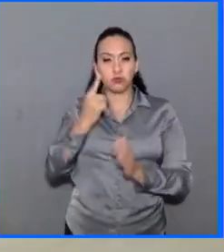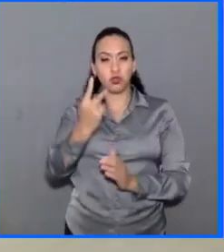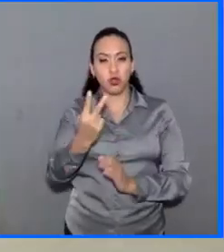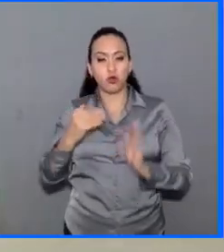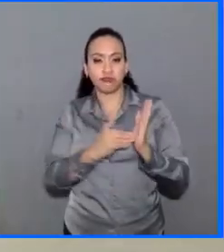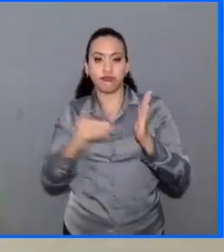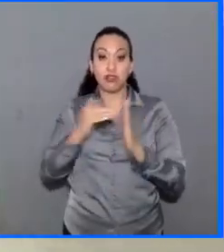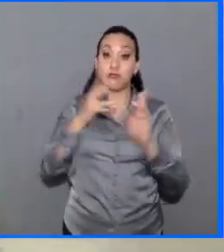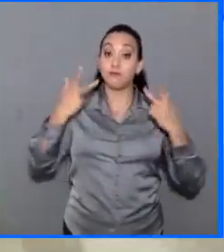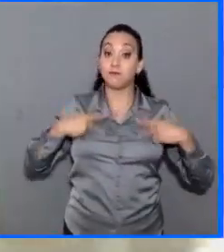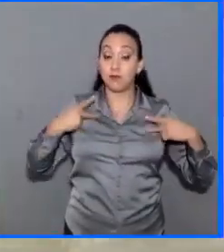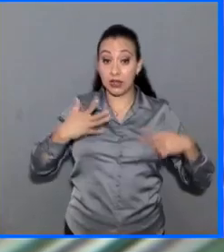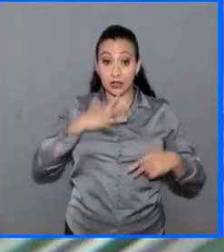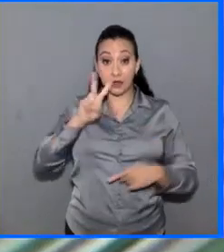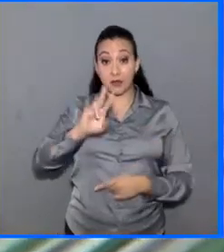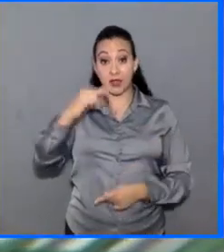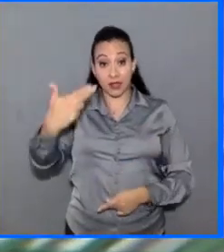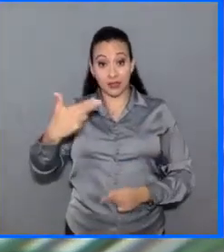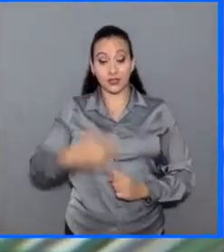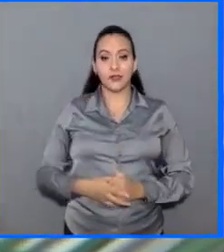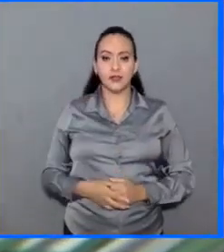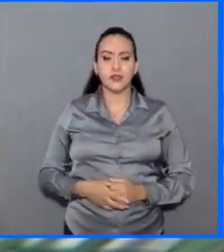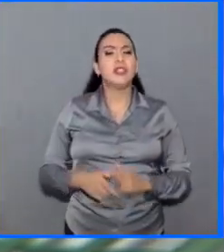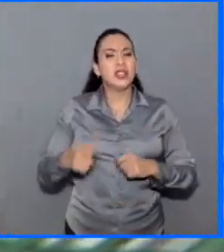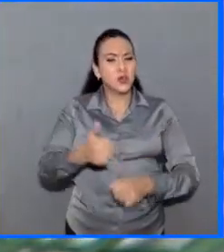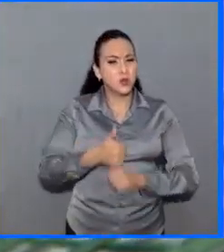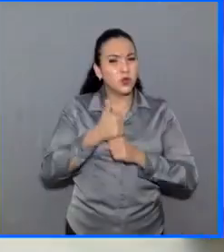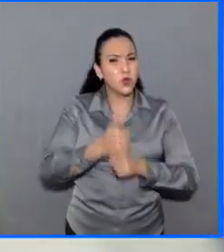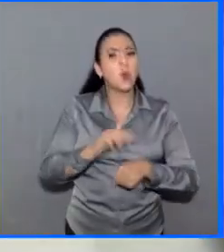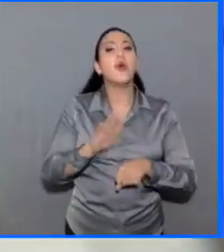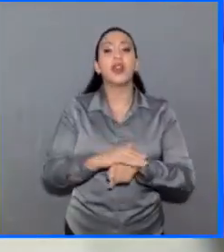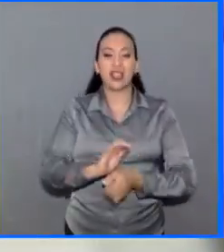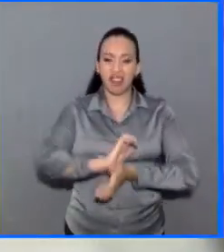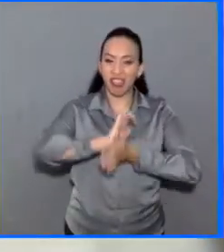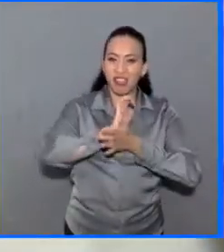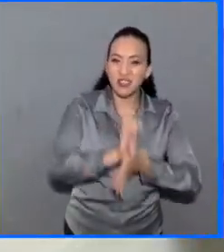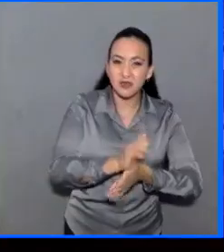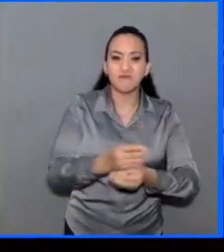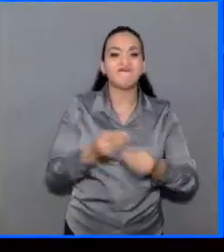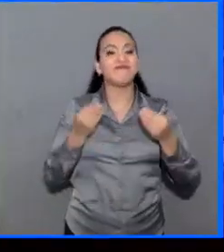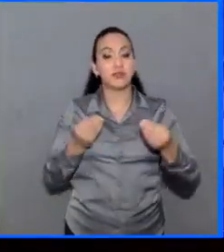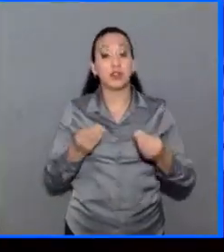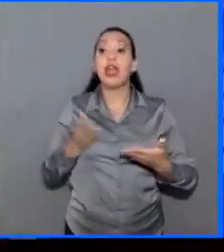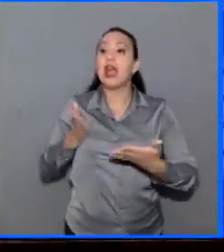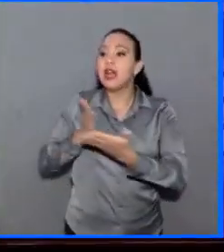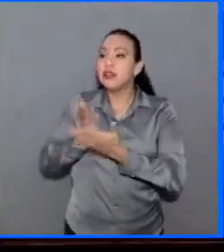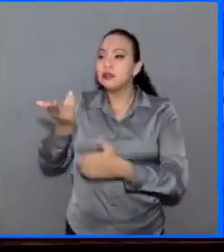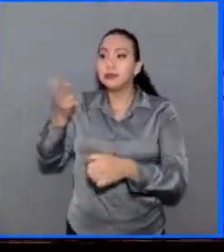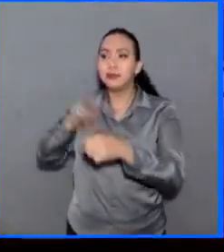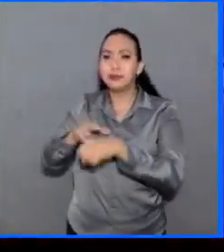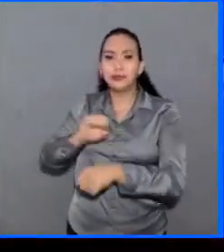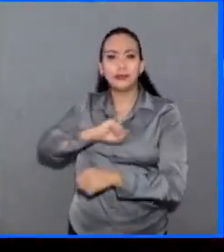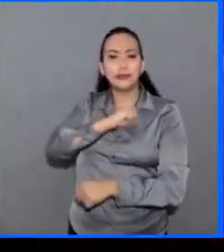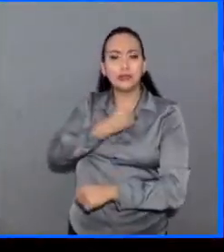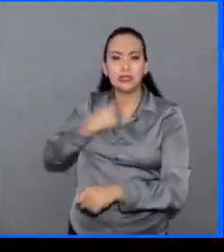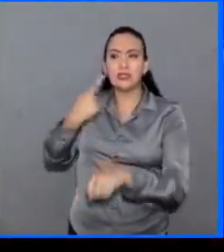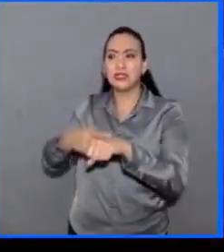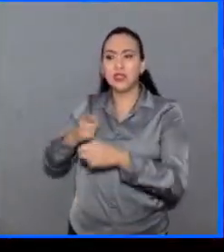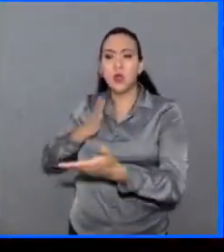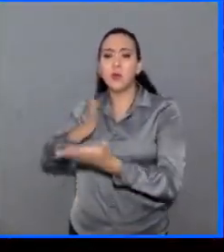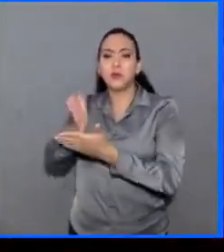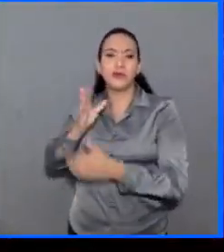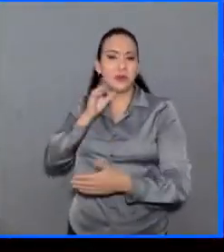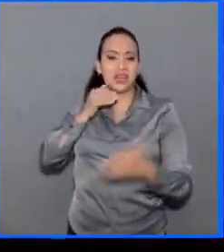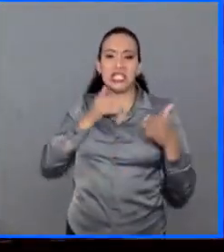con VIH, quienes enfrentan discriminación y carecen de servicios de salud. Ante esta situación, la Suprema